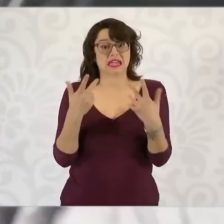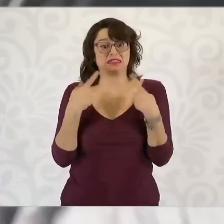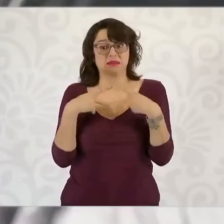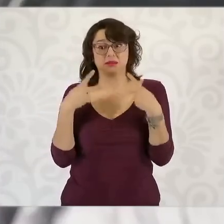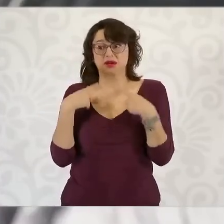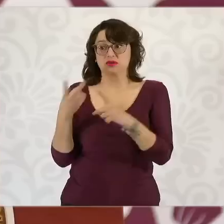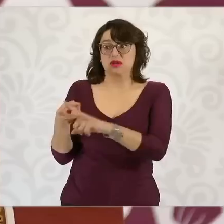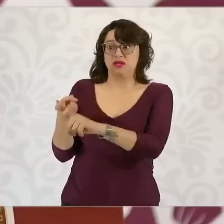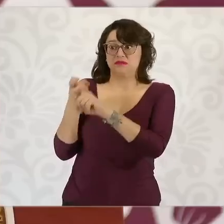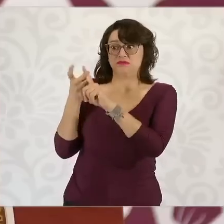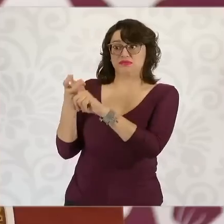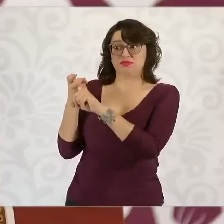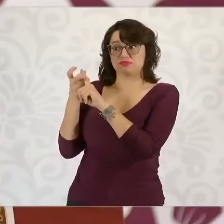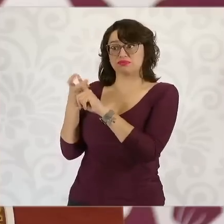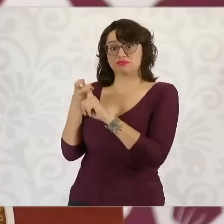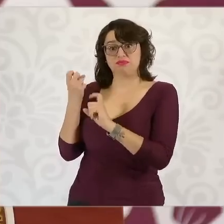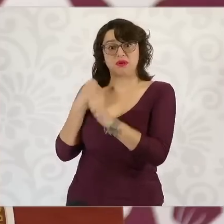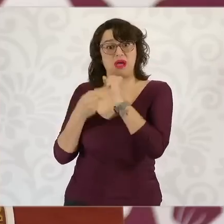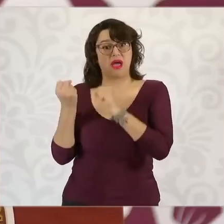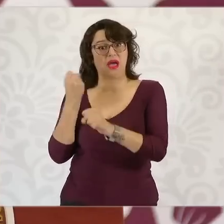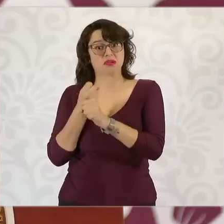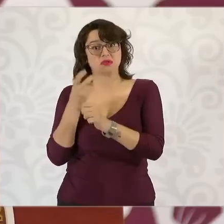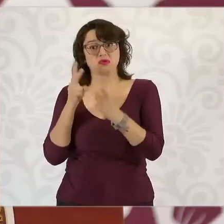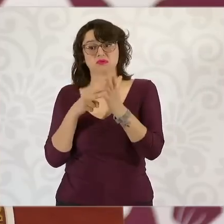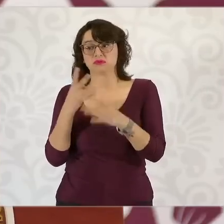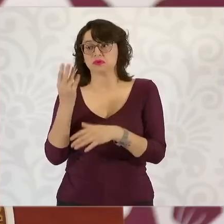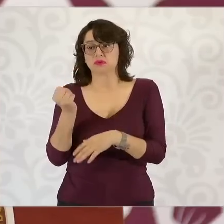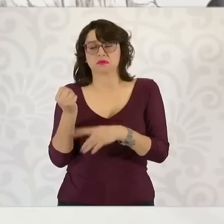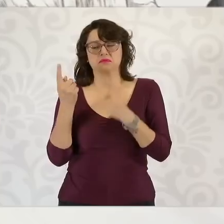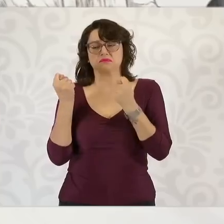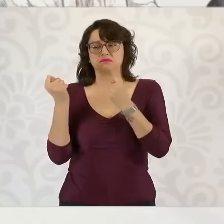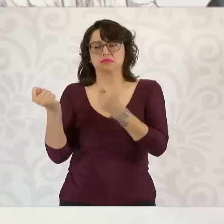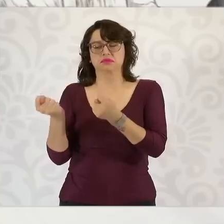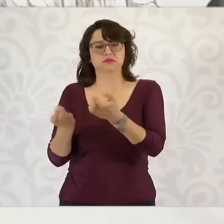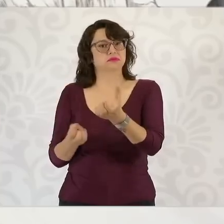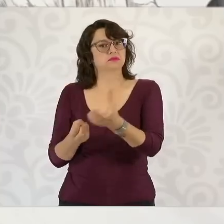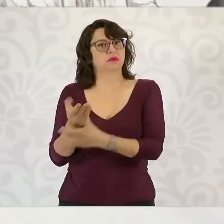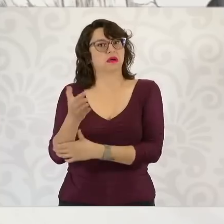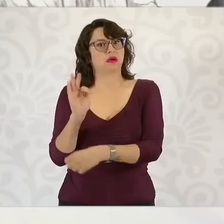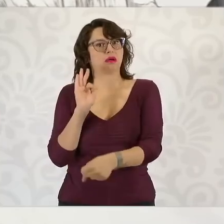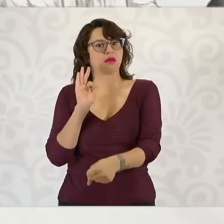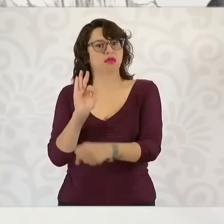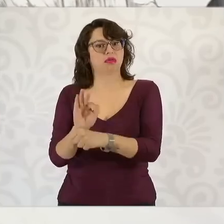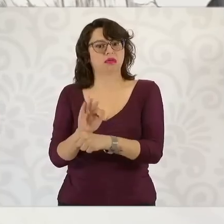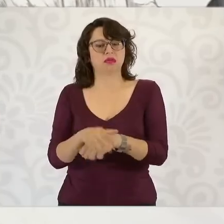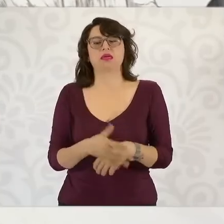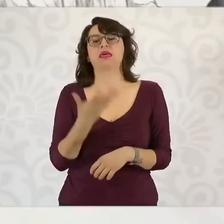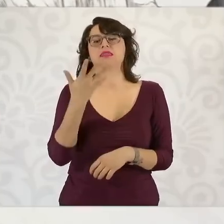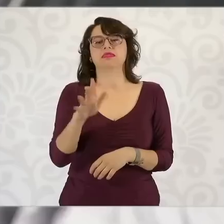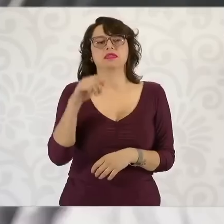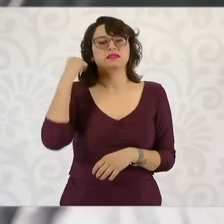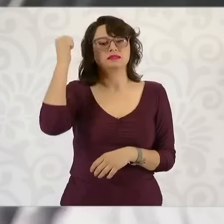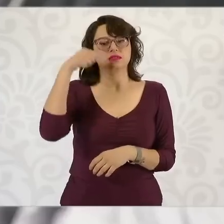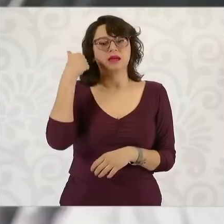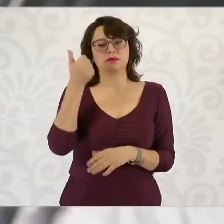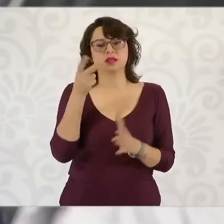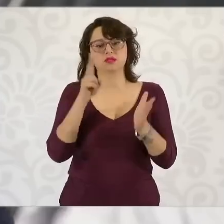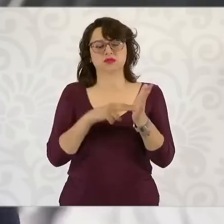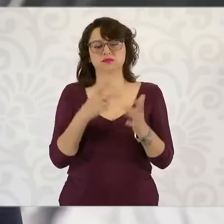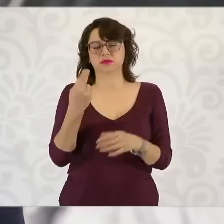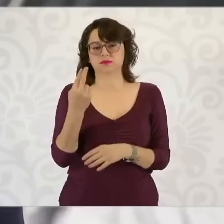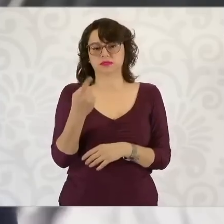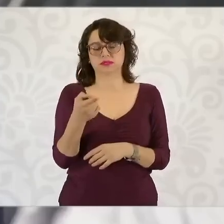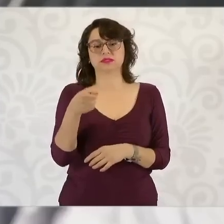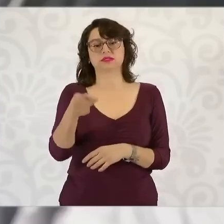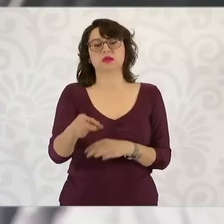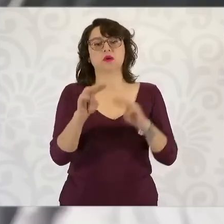institución de seguridad pública en el año 2009. El 10 de abril del 2025, Francisco Javier N., alias M60, jefe